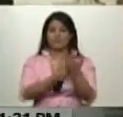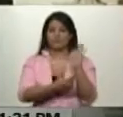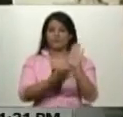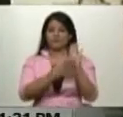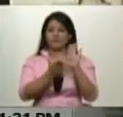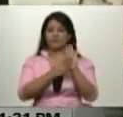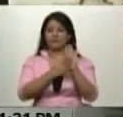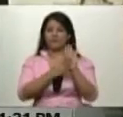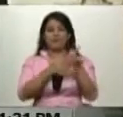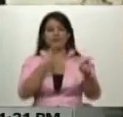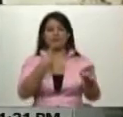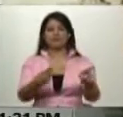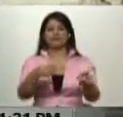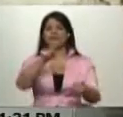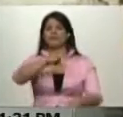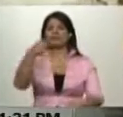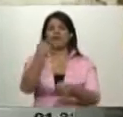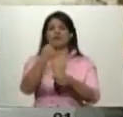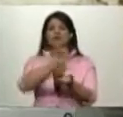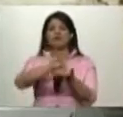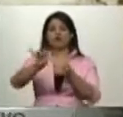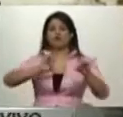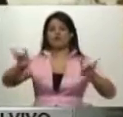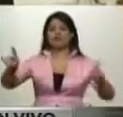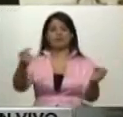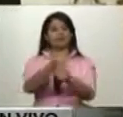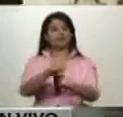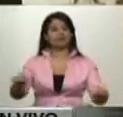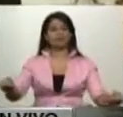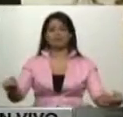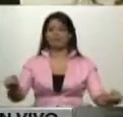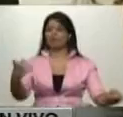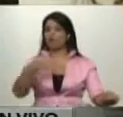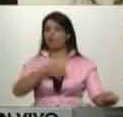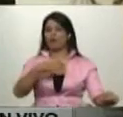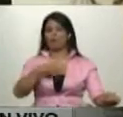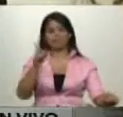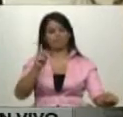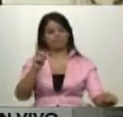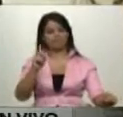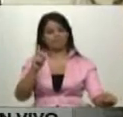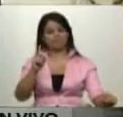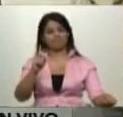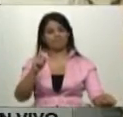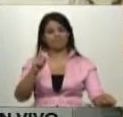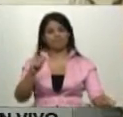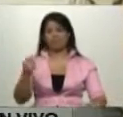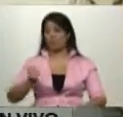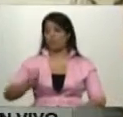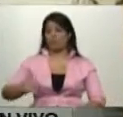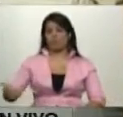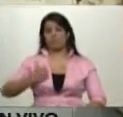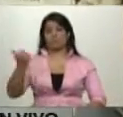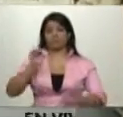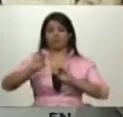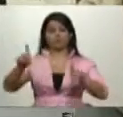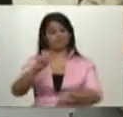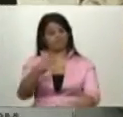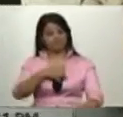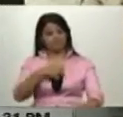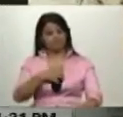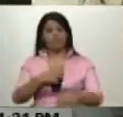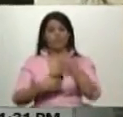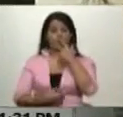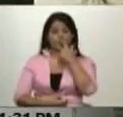de inamovilidad laboral. ¿Cuál es la diferencia? Que esta ley es del año 2016